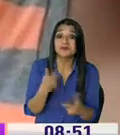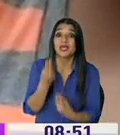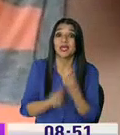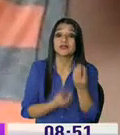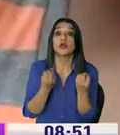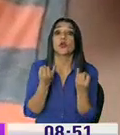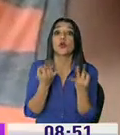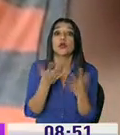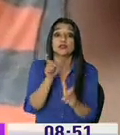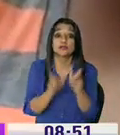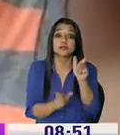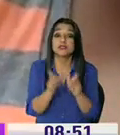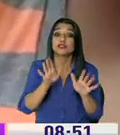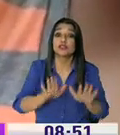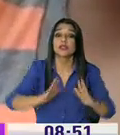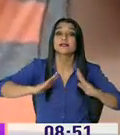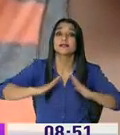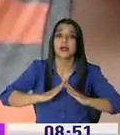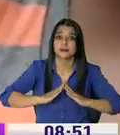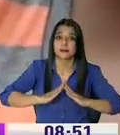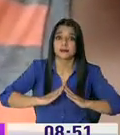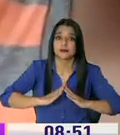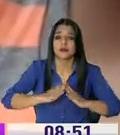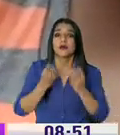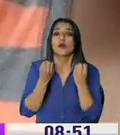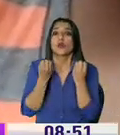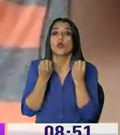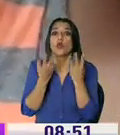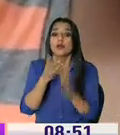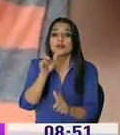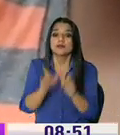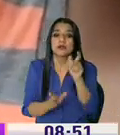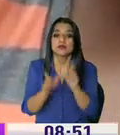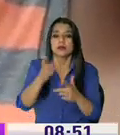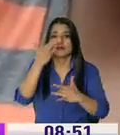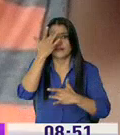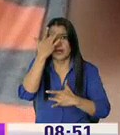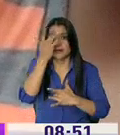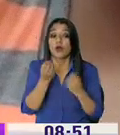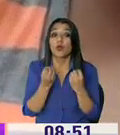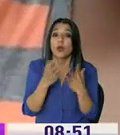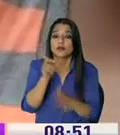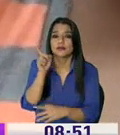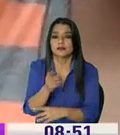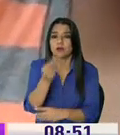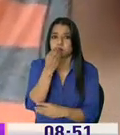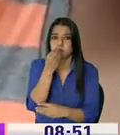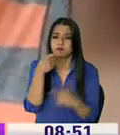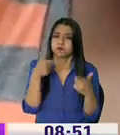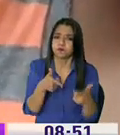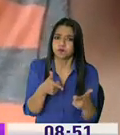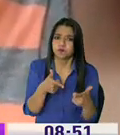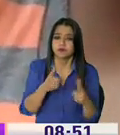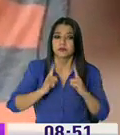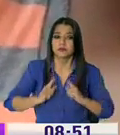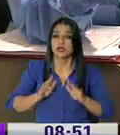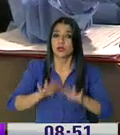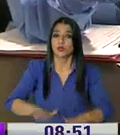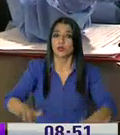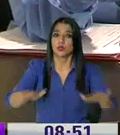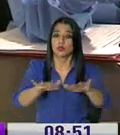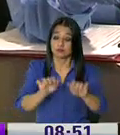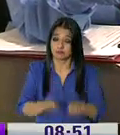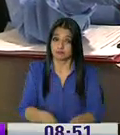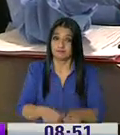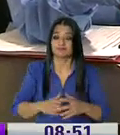cuántos miembros hay allí en esa casa, que nos permita evidentemente llevarle la alimentación, estar pendiente de la salud de ellos.